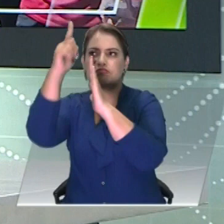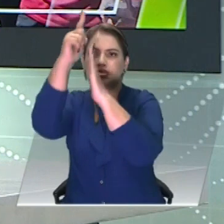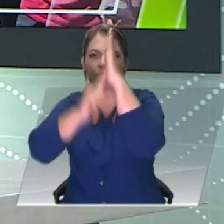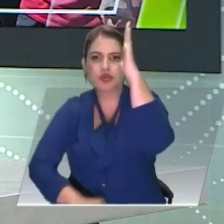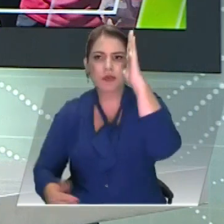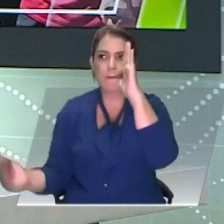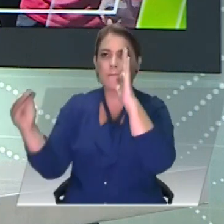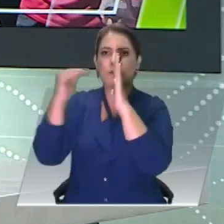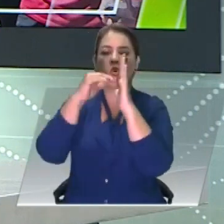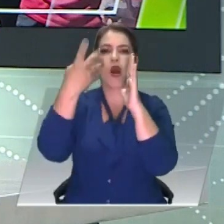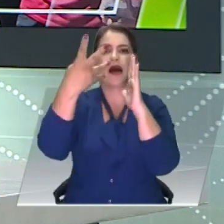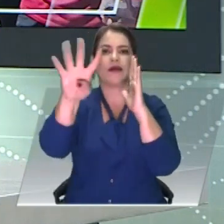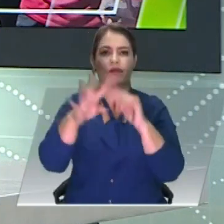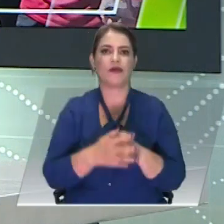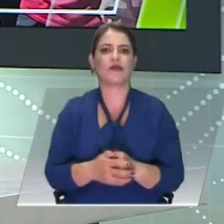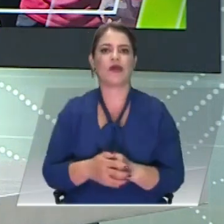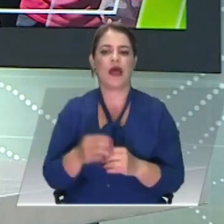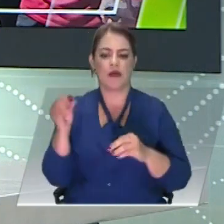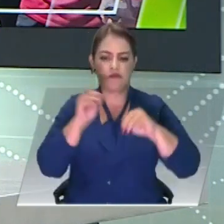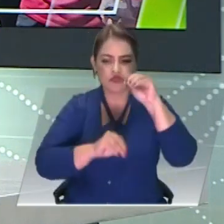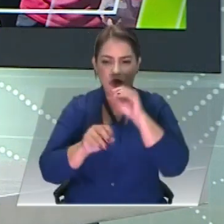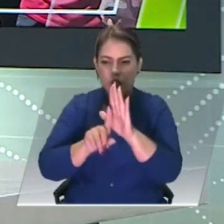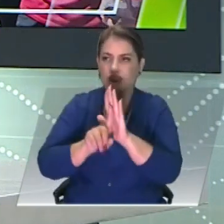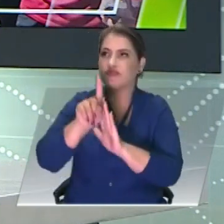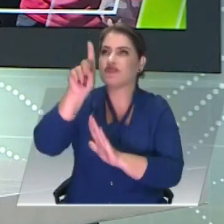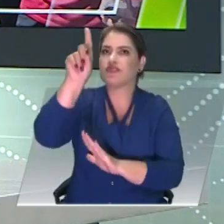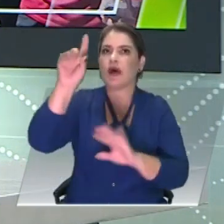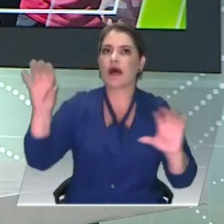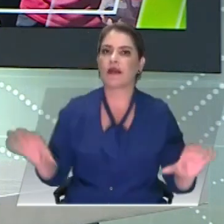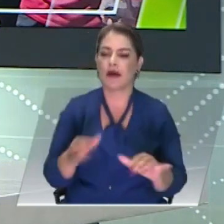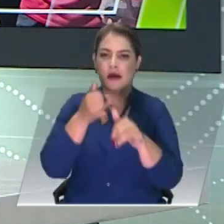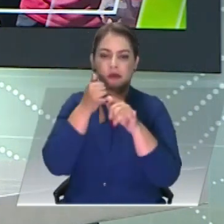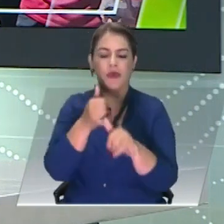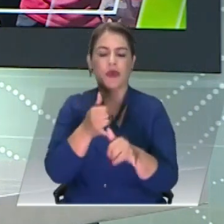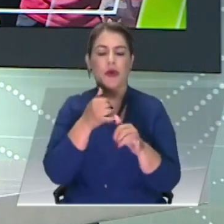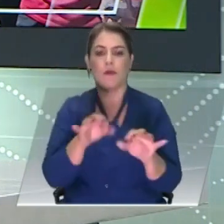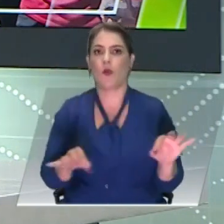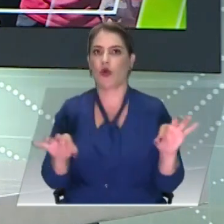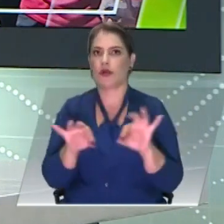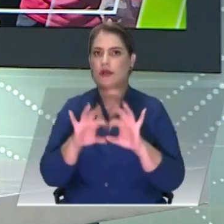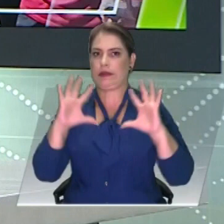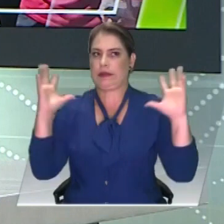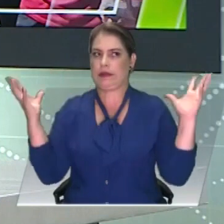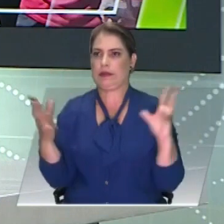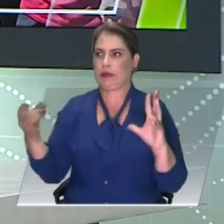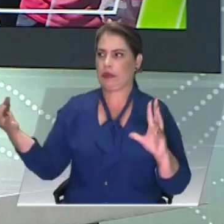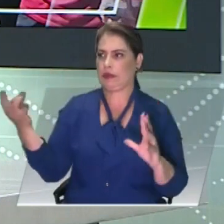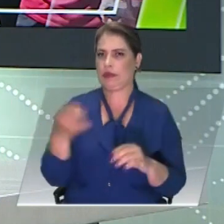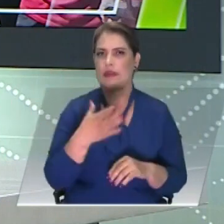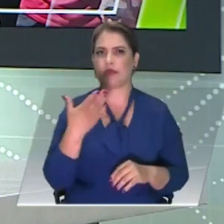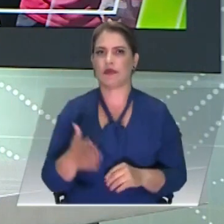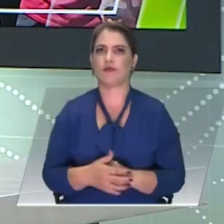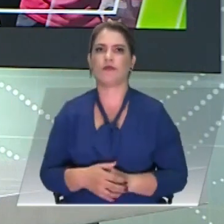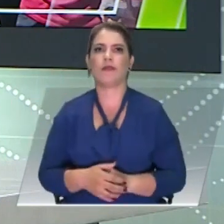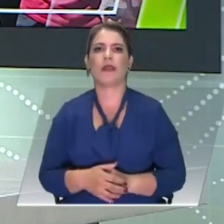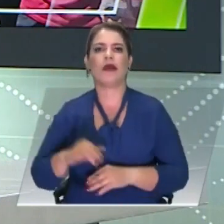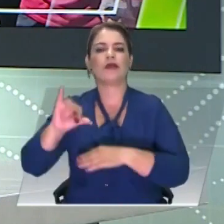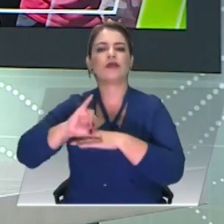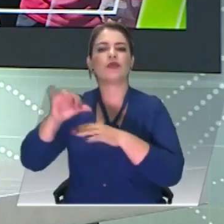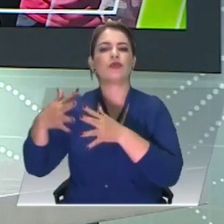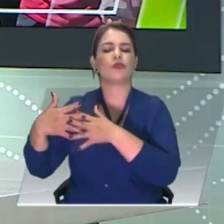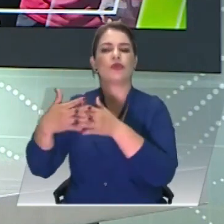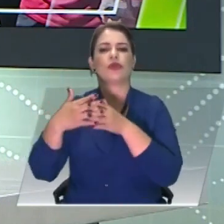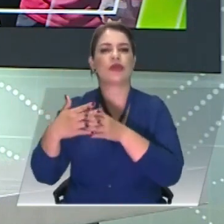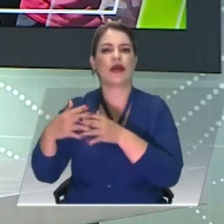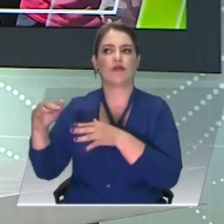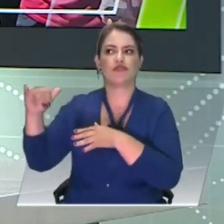de diseño, construcción y vuelo, una de las actividades de ingeniería aeronáutica más importantes del mundo. Es organizada por el Instituto Americano de